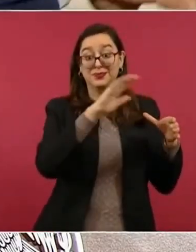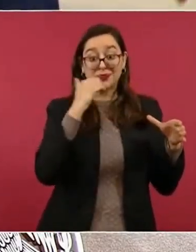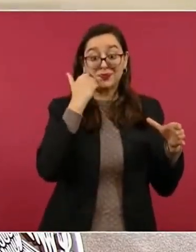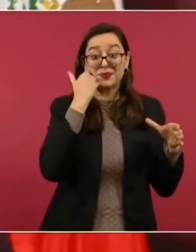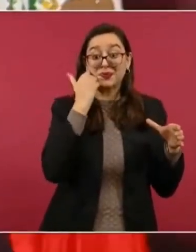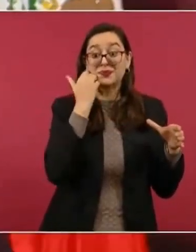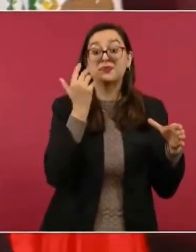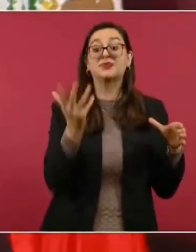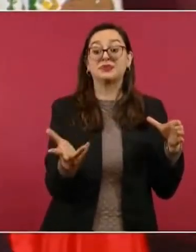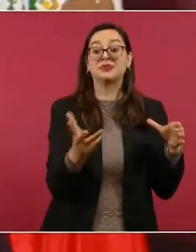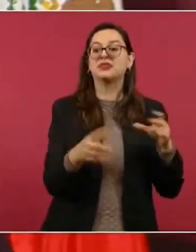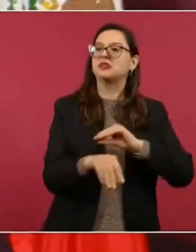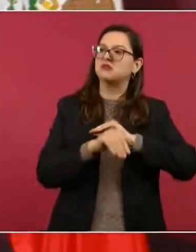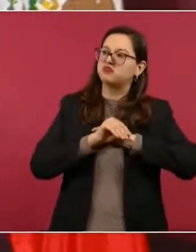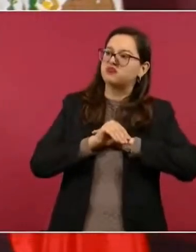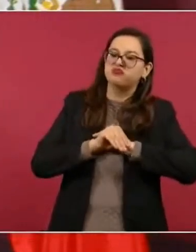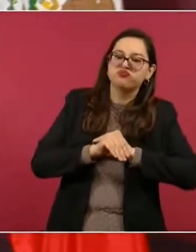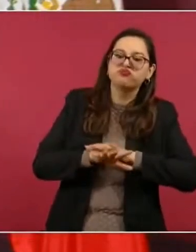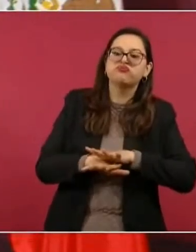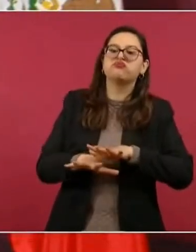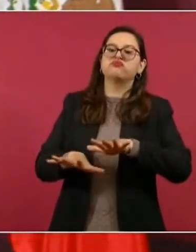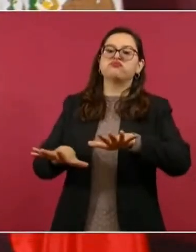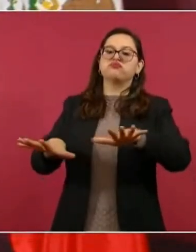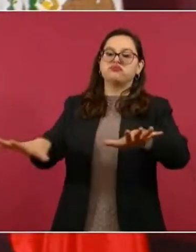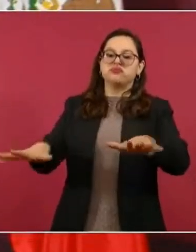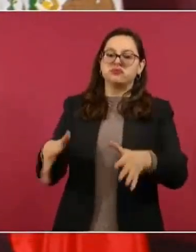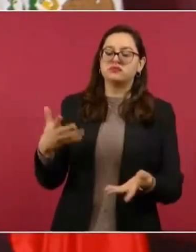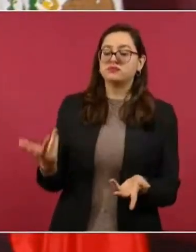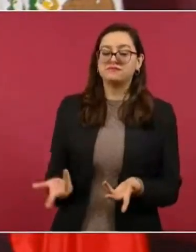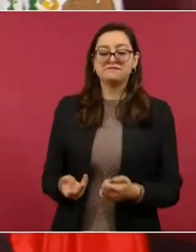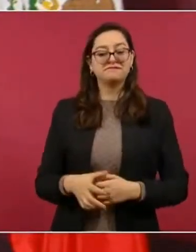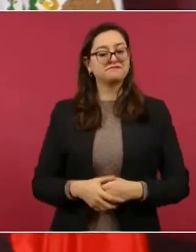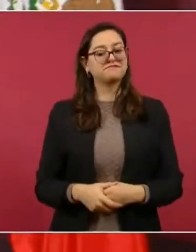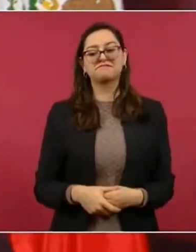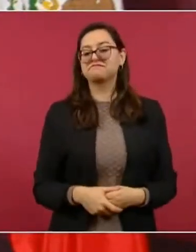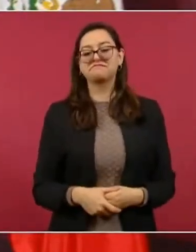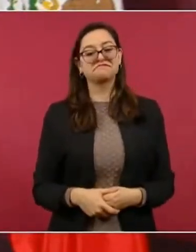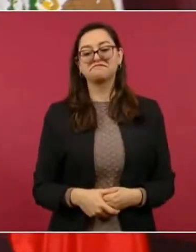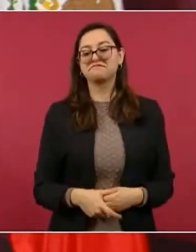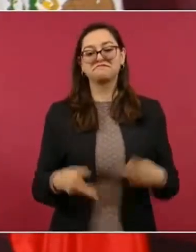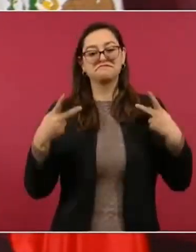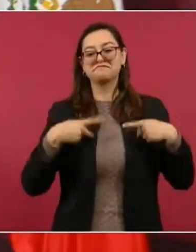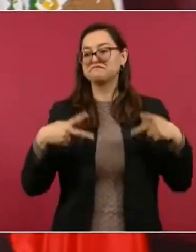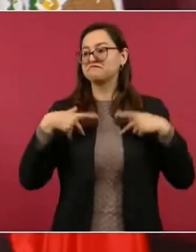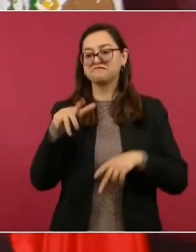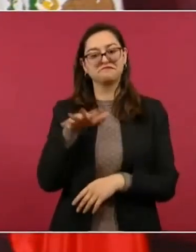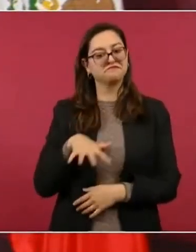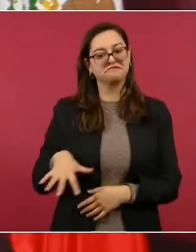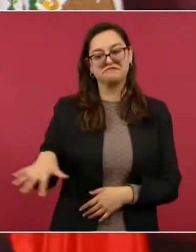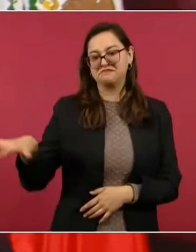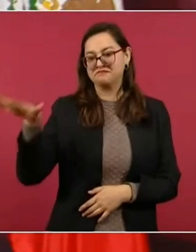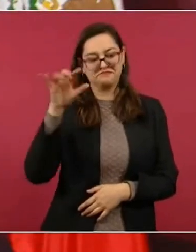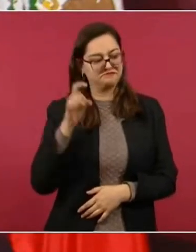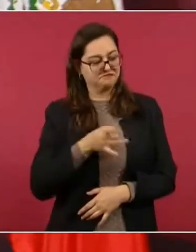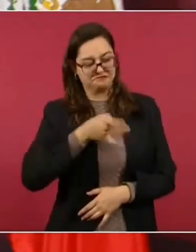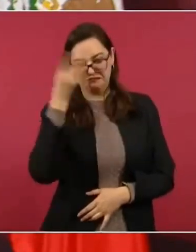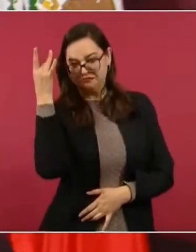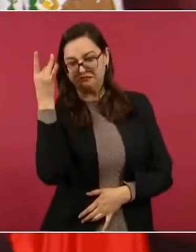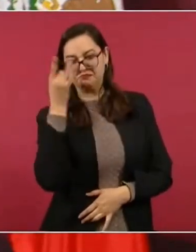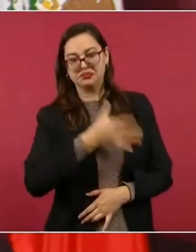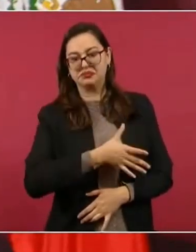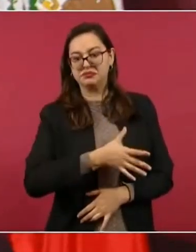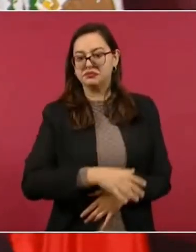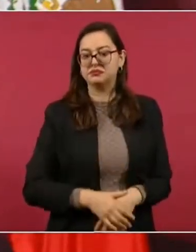se hiciera extensivo. Y no, ese modelo no está en los pueblos y no está en